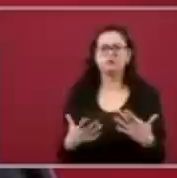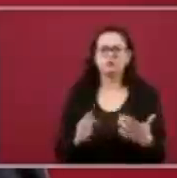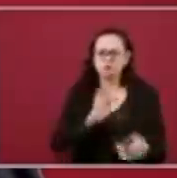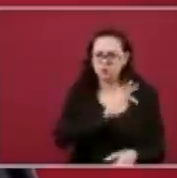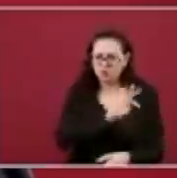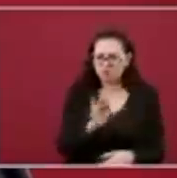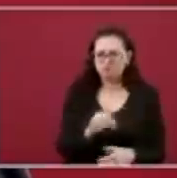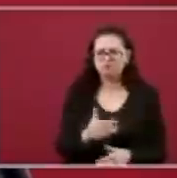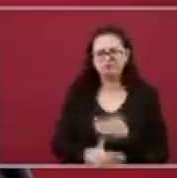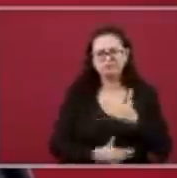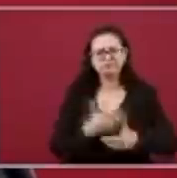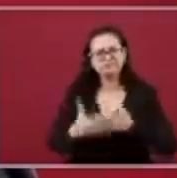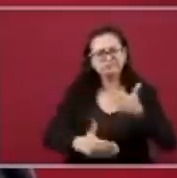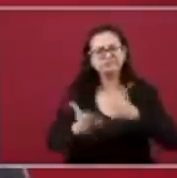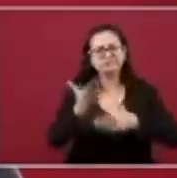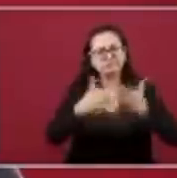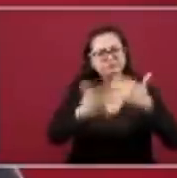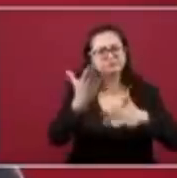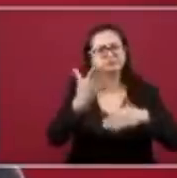crecer.